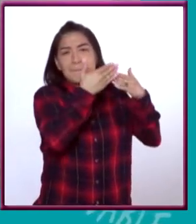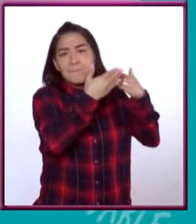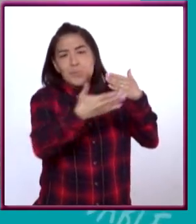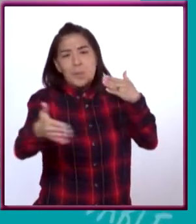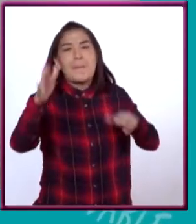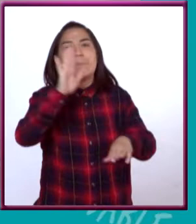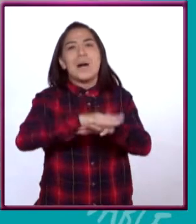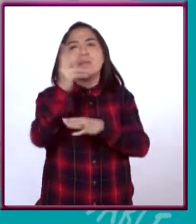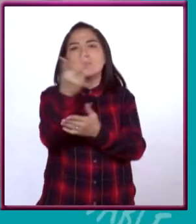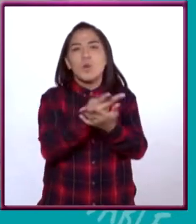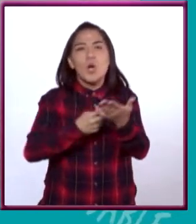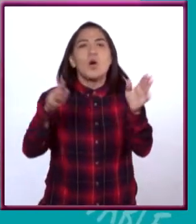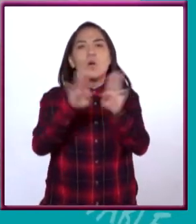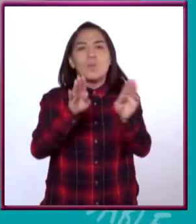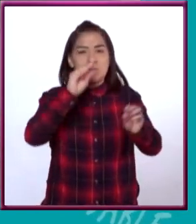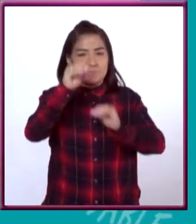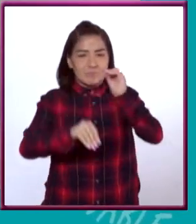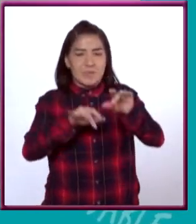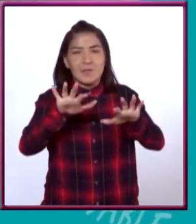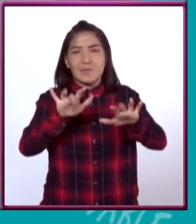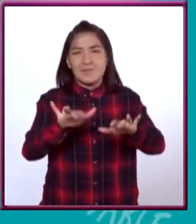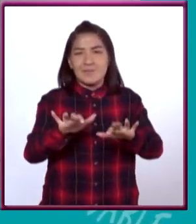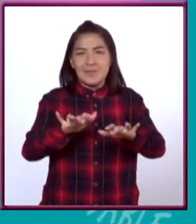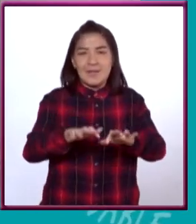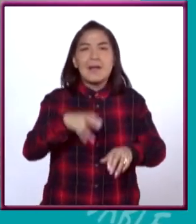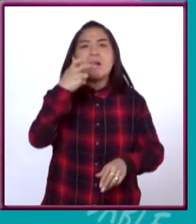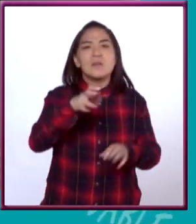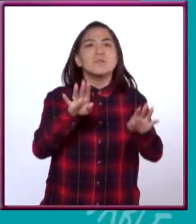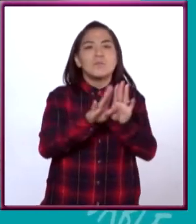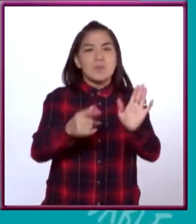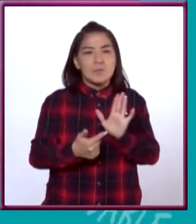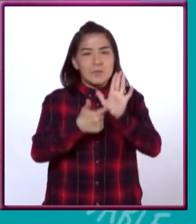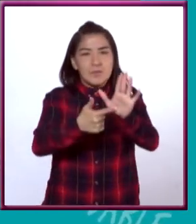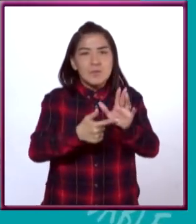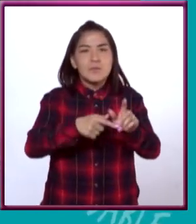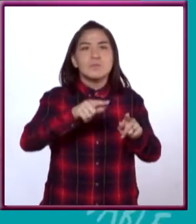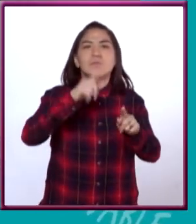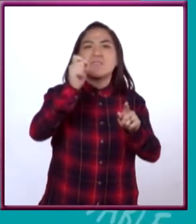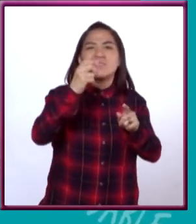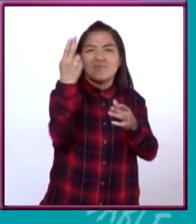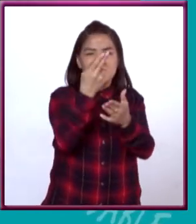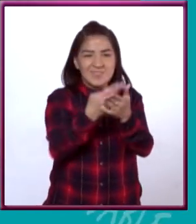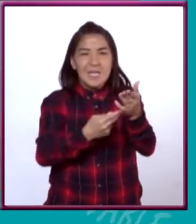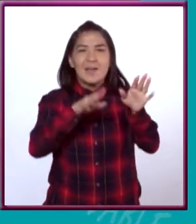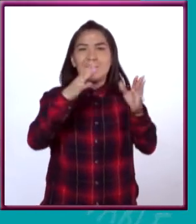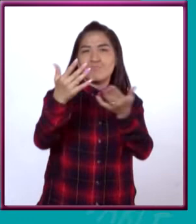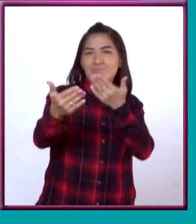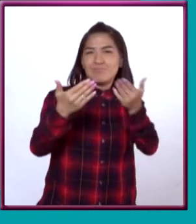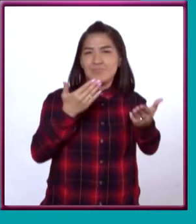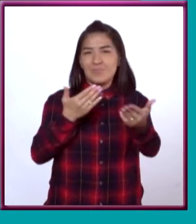más programas de diseño asistido por computadora, pues mostraba gráficos interactivos.